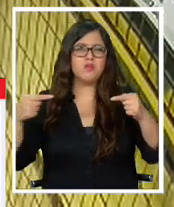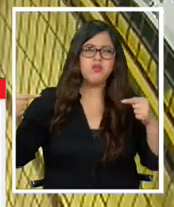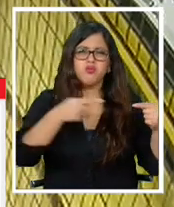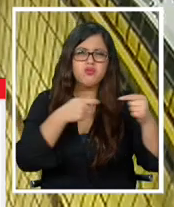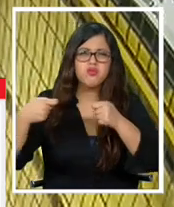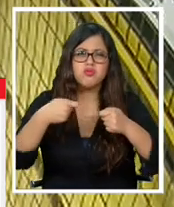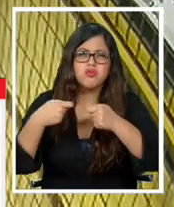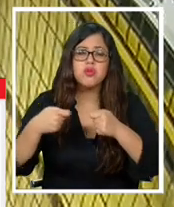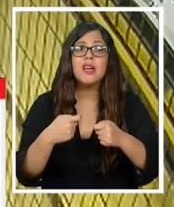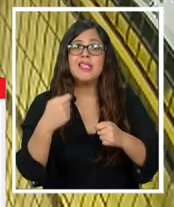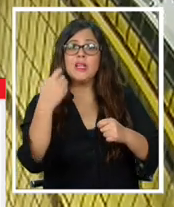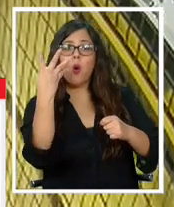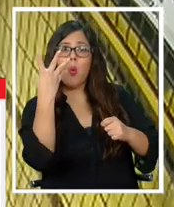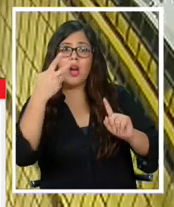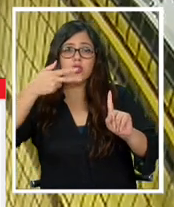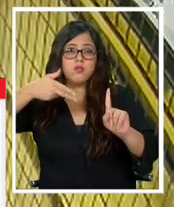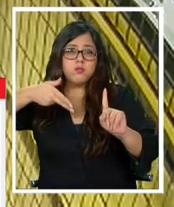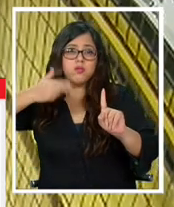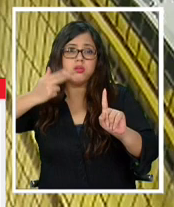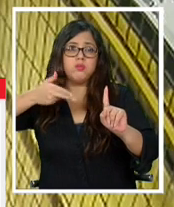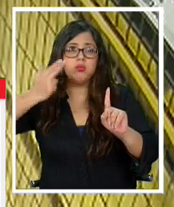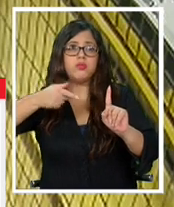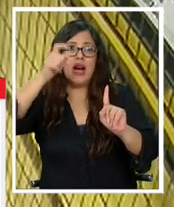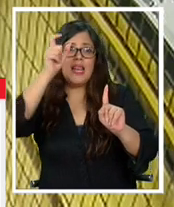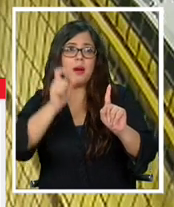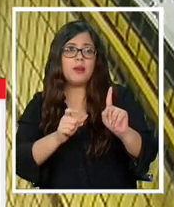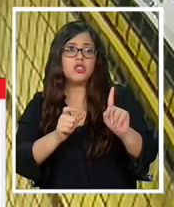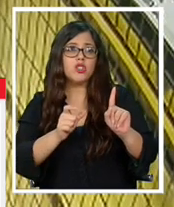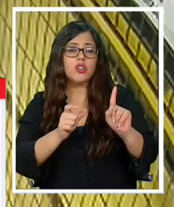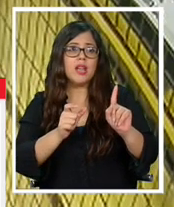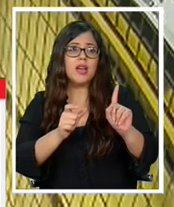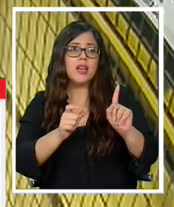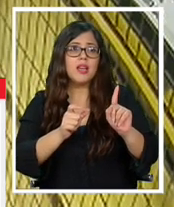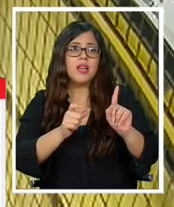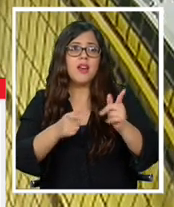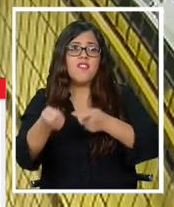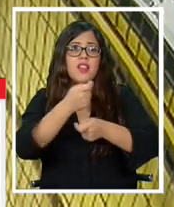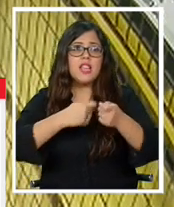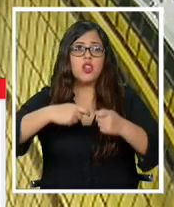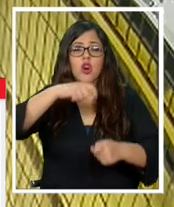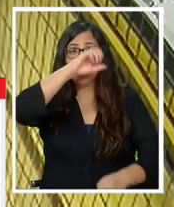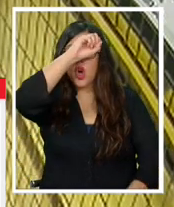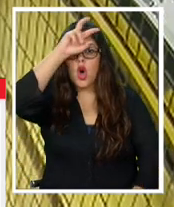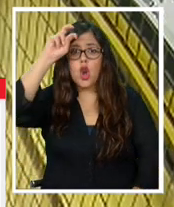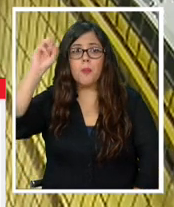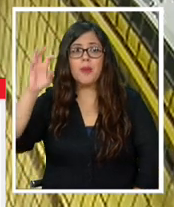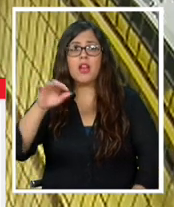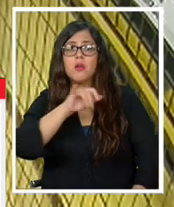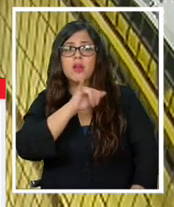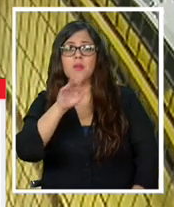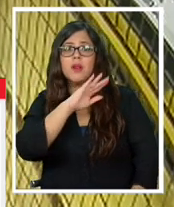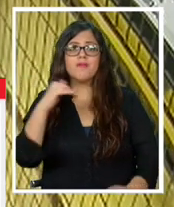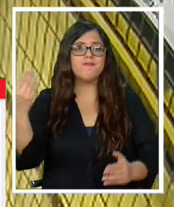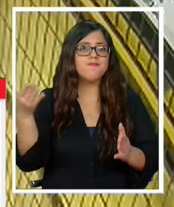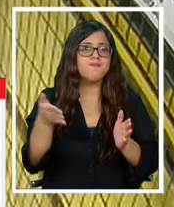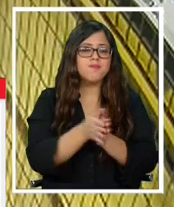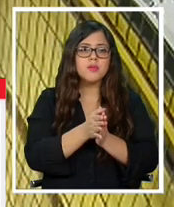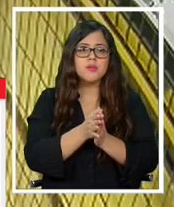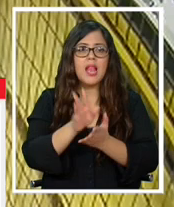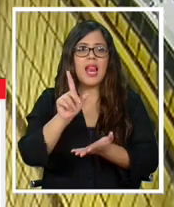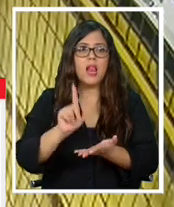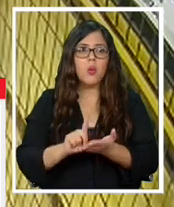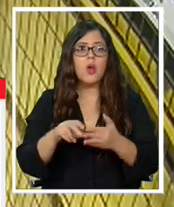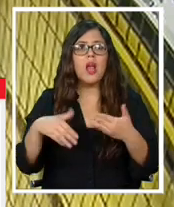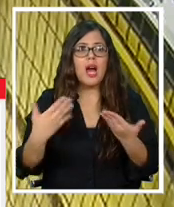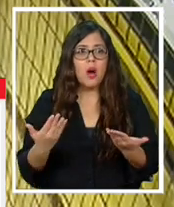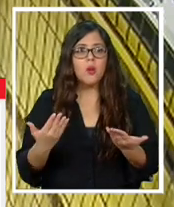final 4 impactos de bala dieron a este comerciante colombiano, quien después perdió la vida de manera prácticamente instantánea en el lugar, a